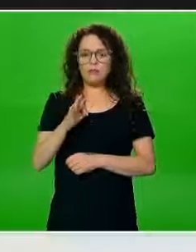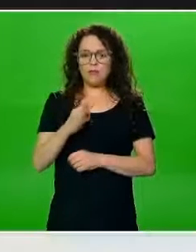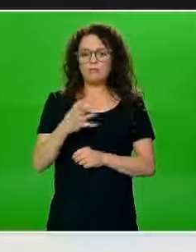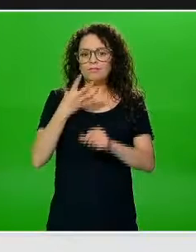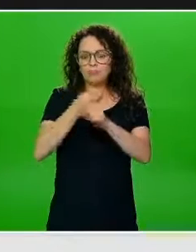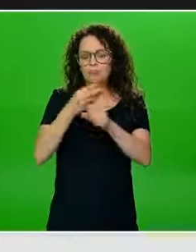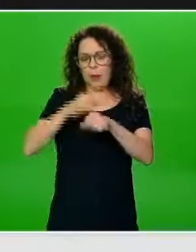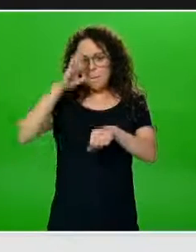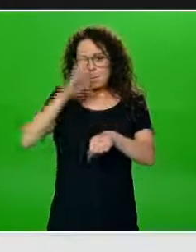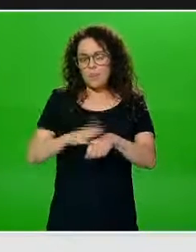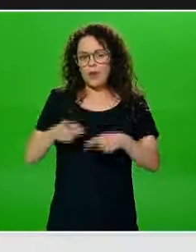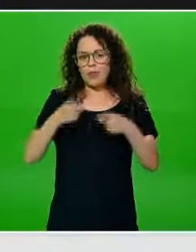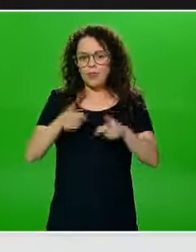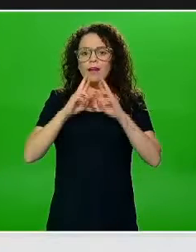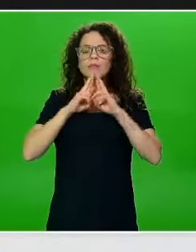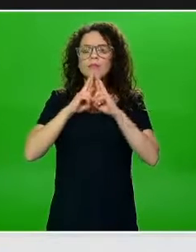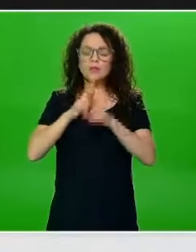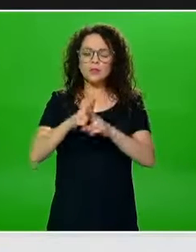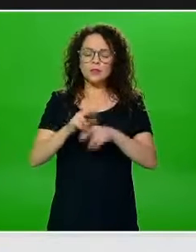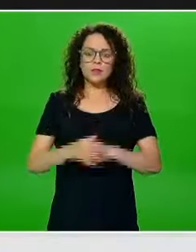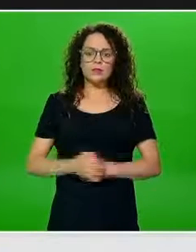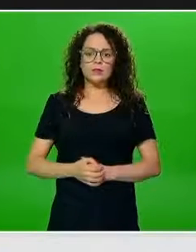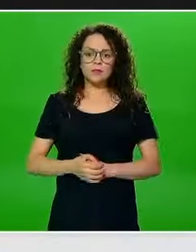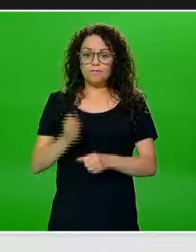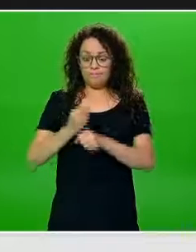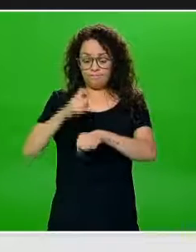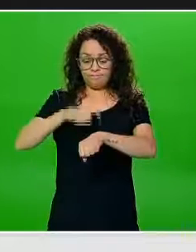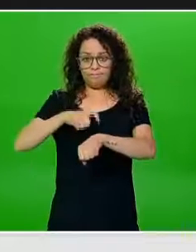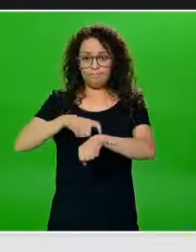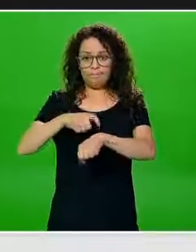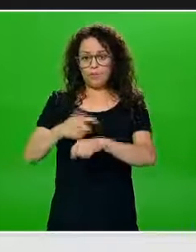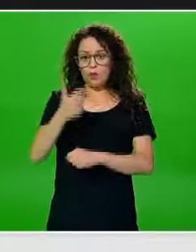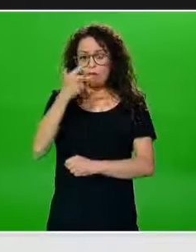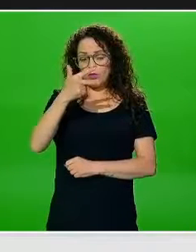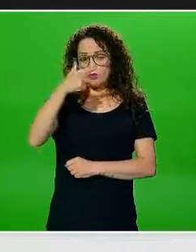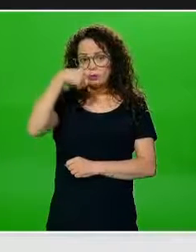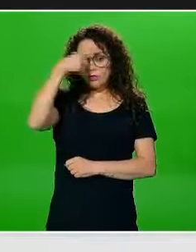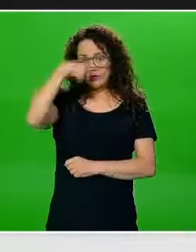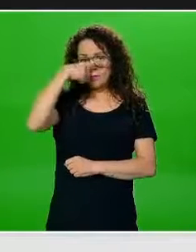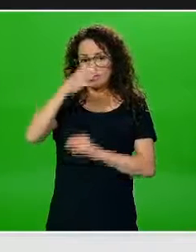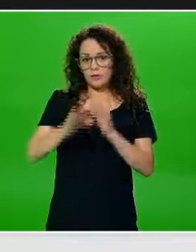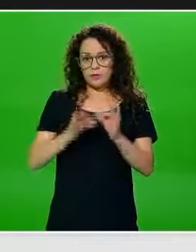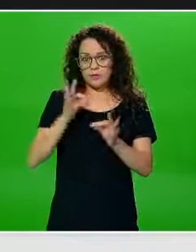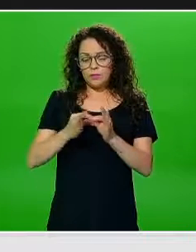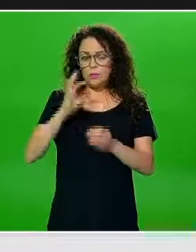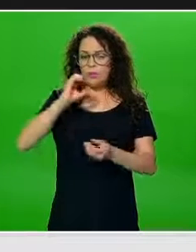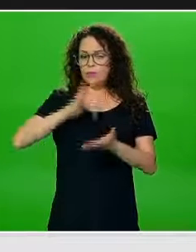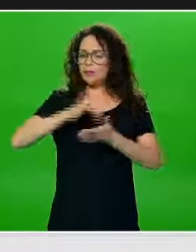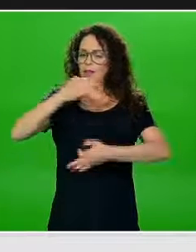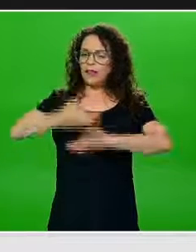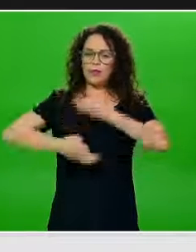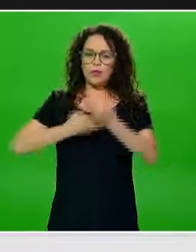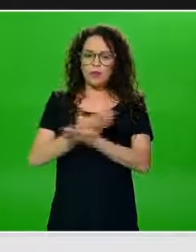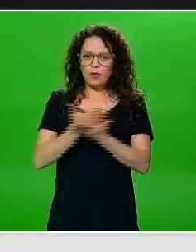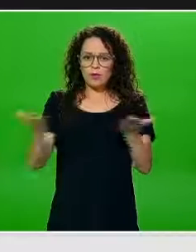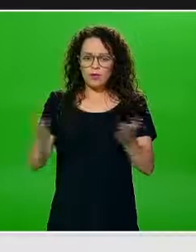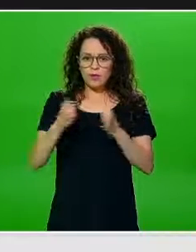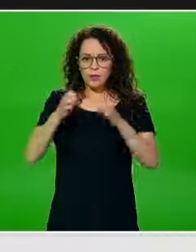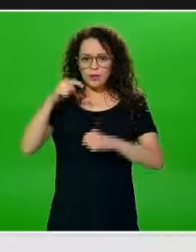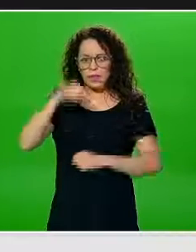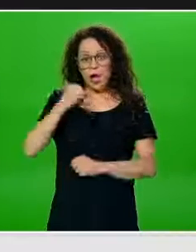respuesta. Pues básicamente ya son las 8 de la noche. Les agradezco a todos la asistencia